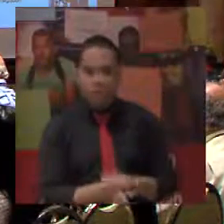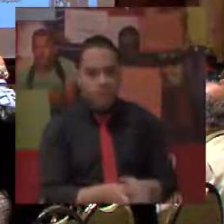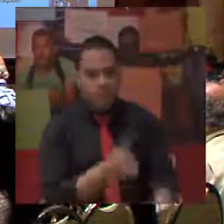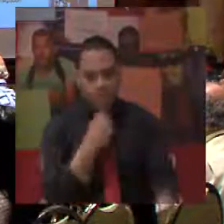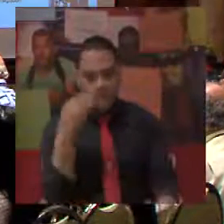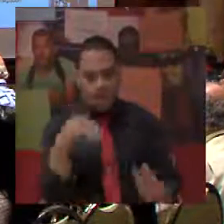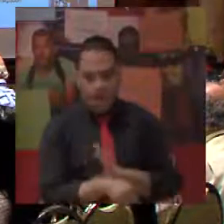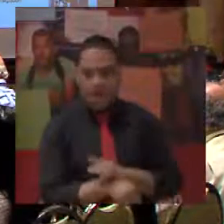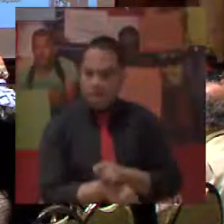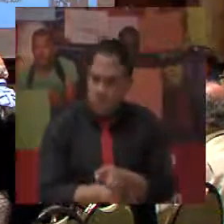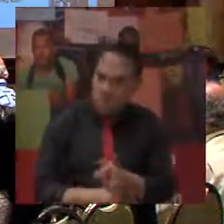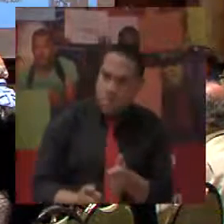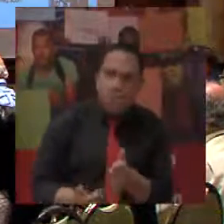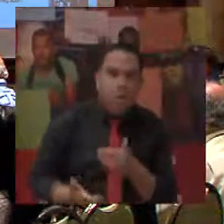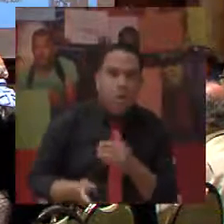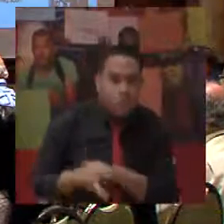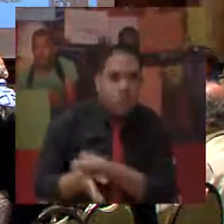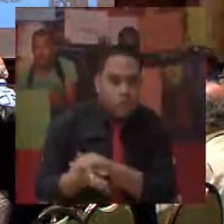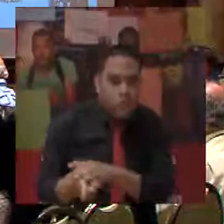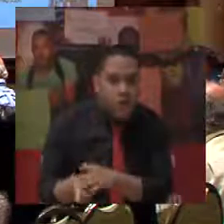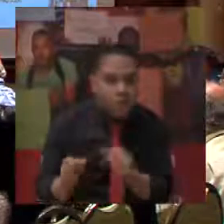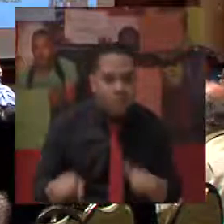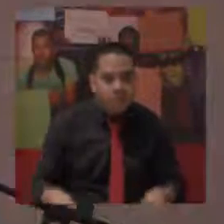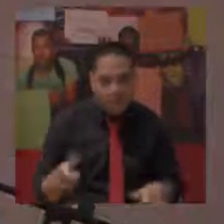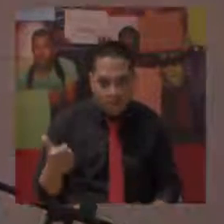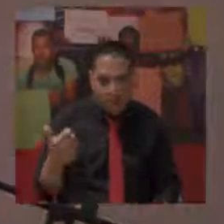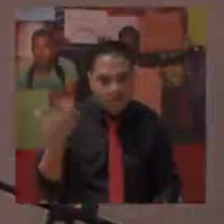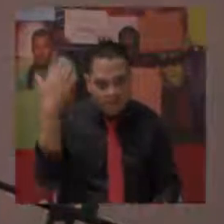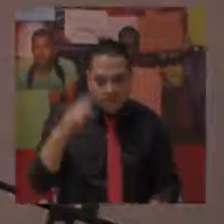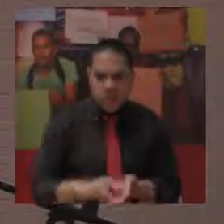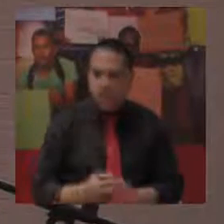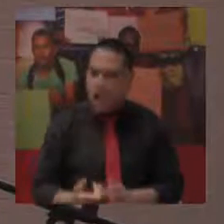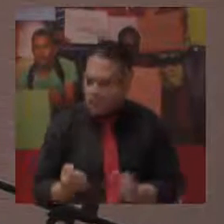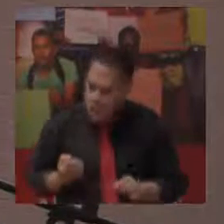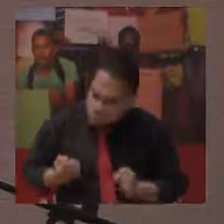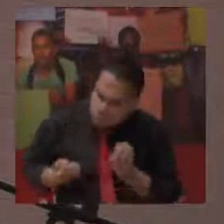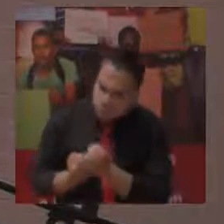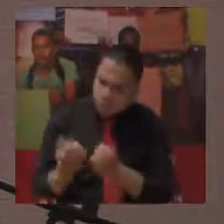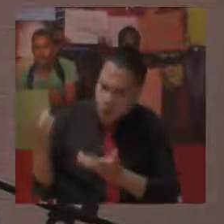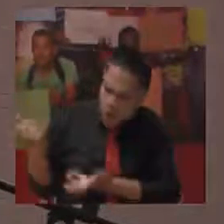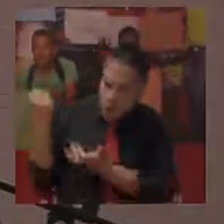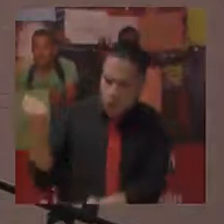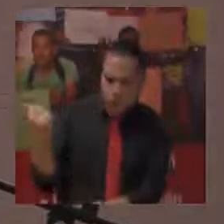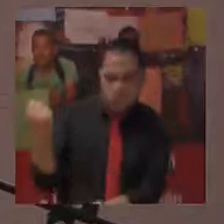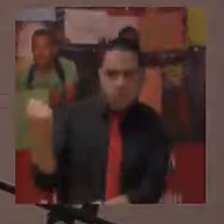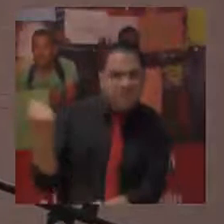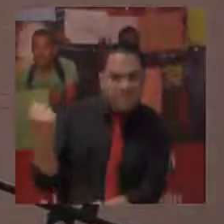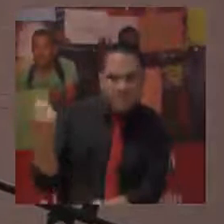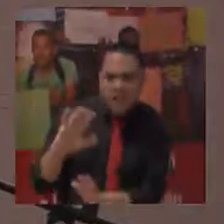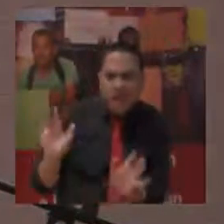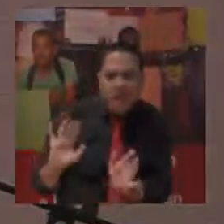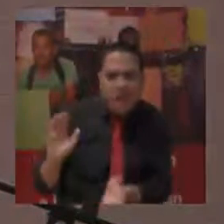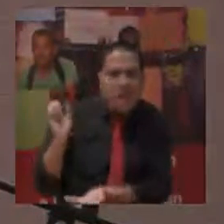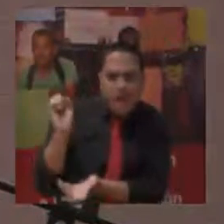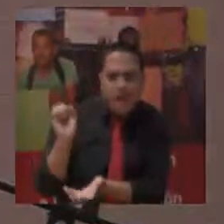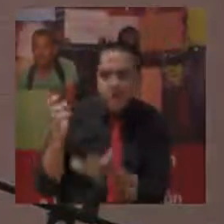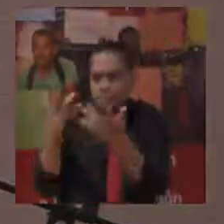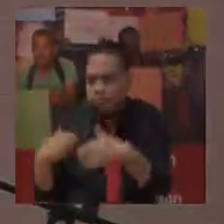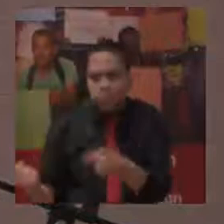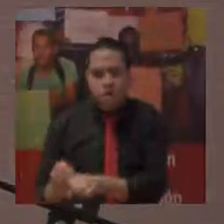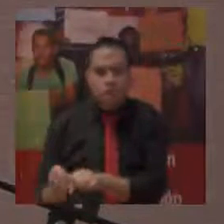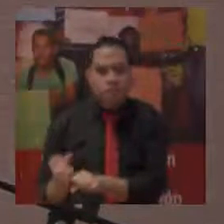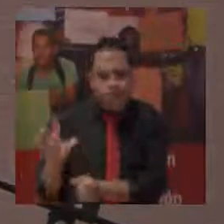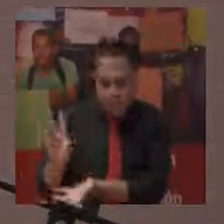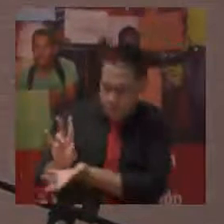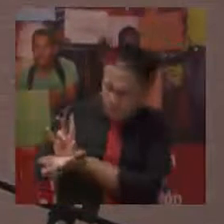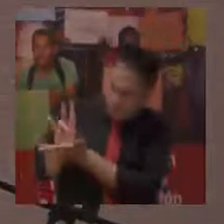hay un aspecto importante, porque no es solo impulsar la productividad, es todo un modelo para que esa productividad sea sostenible y de verdad sea una alternativa